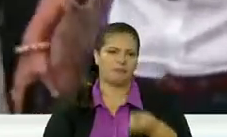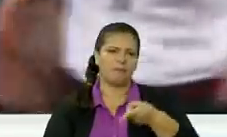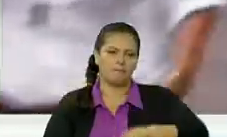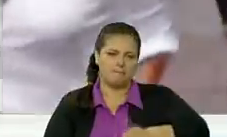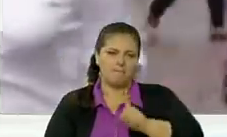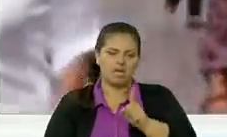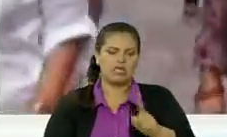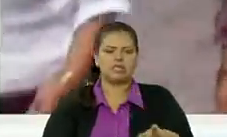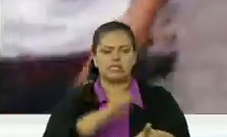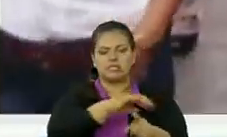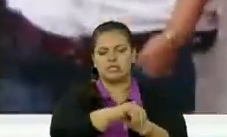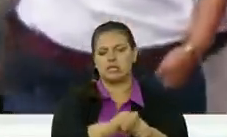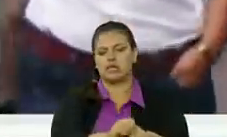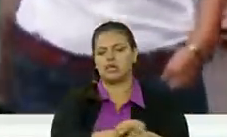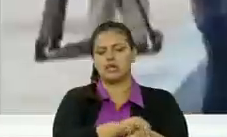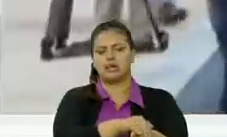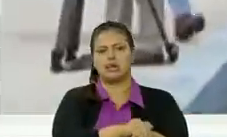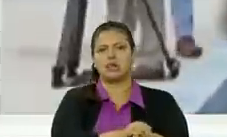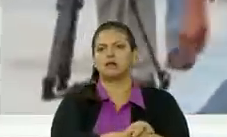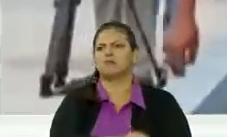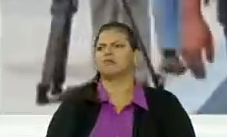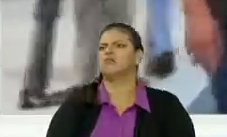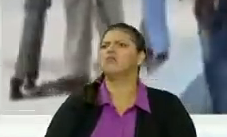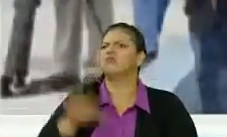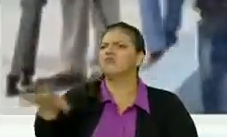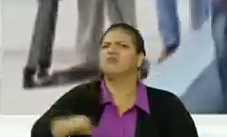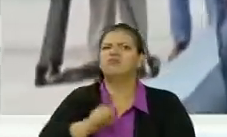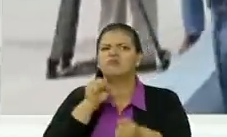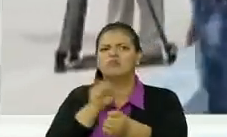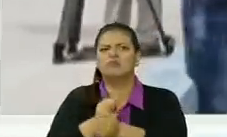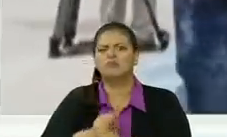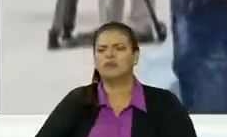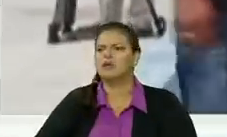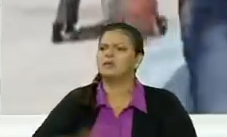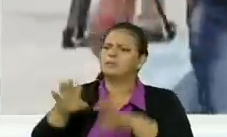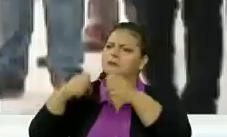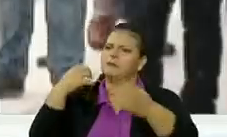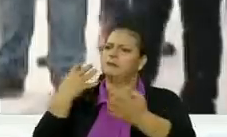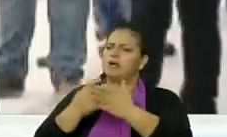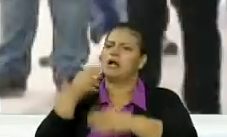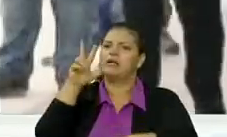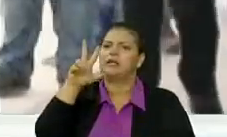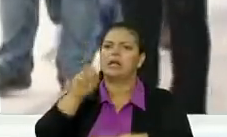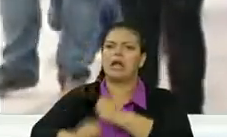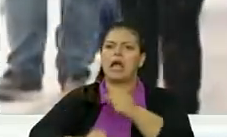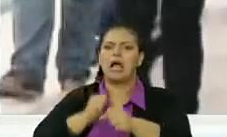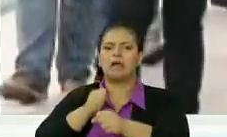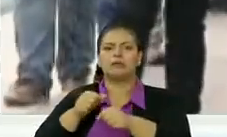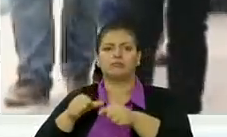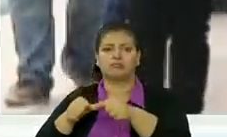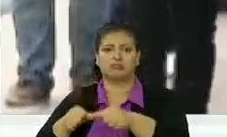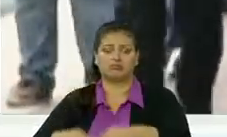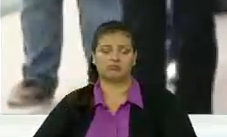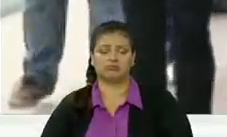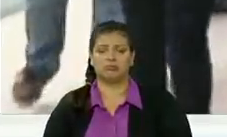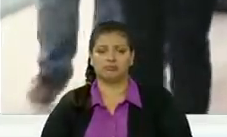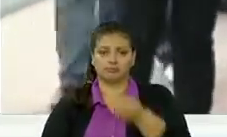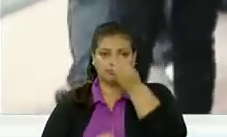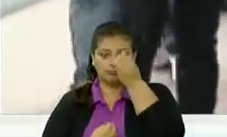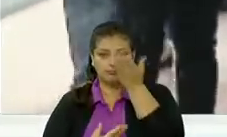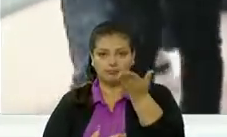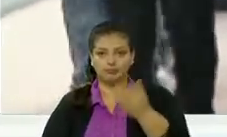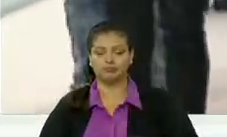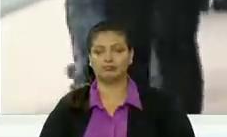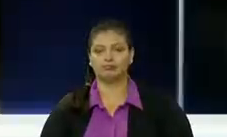El hecho se registró en un recinto deportivo en el centro de Guayaquil, en donde un menor de 10 años de edad habría